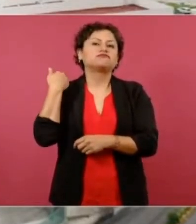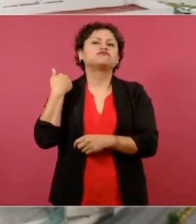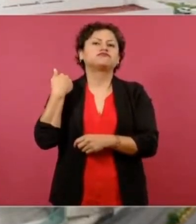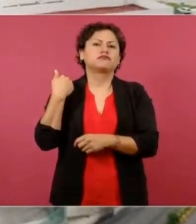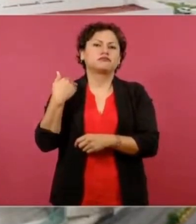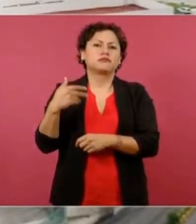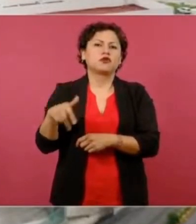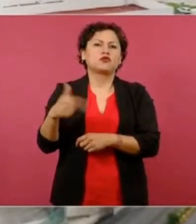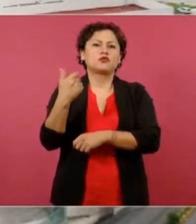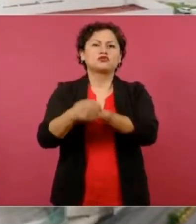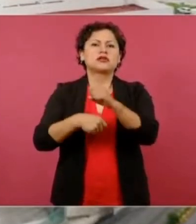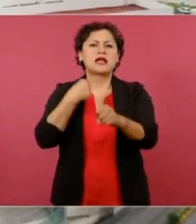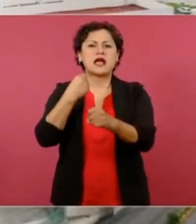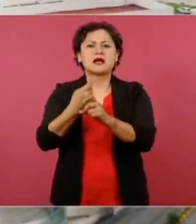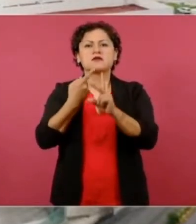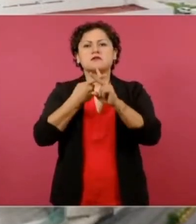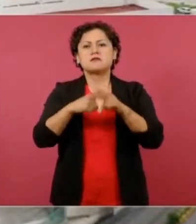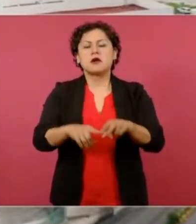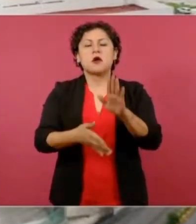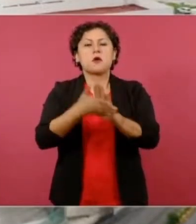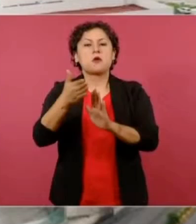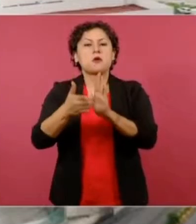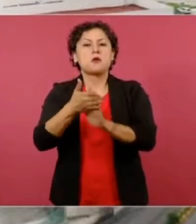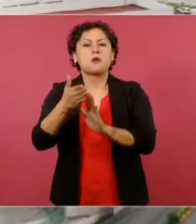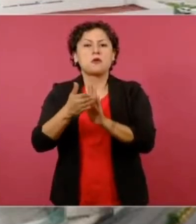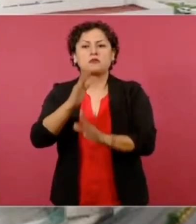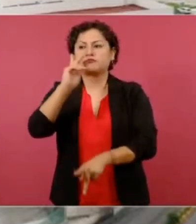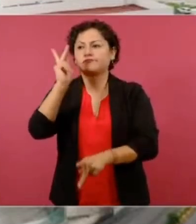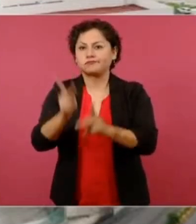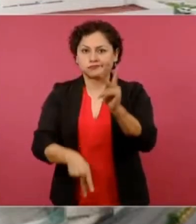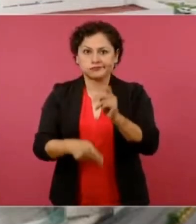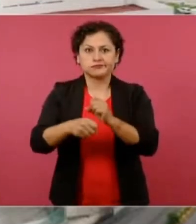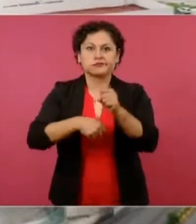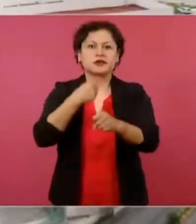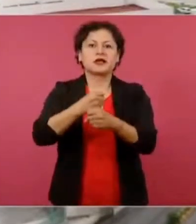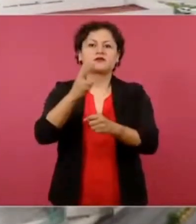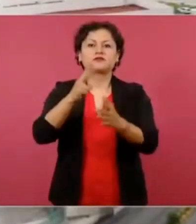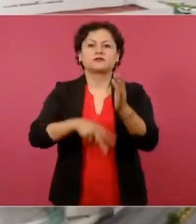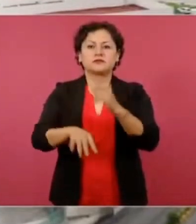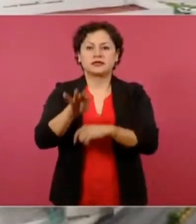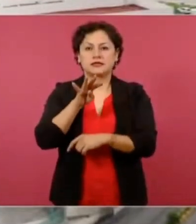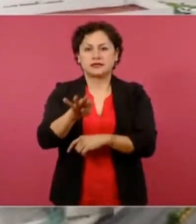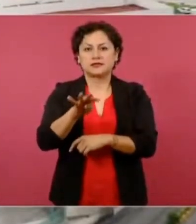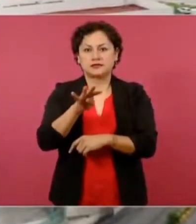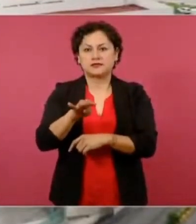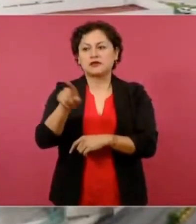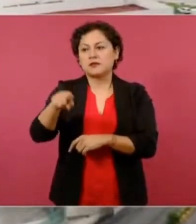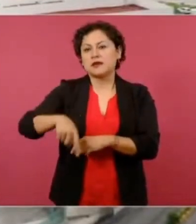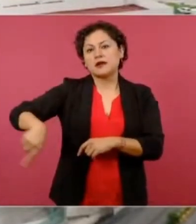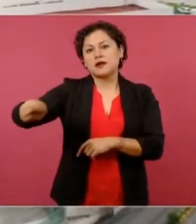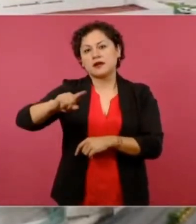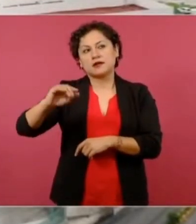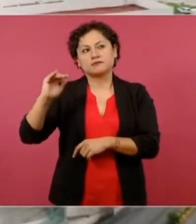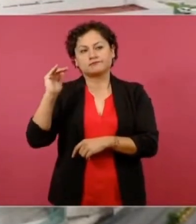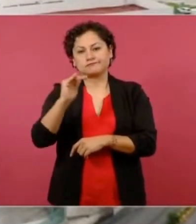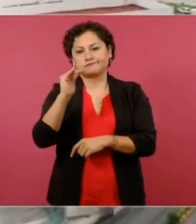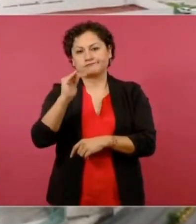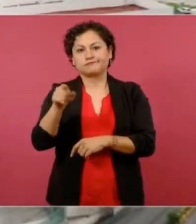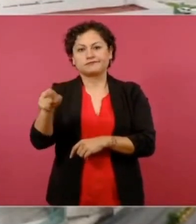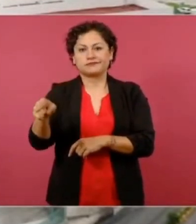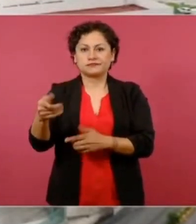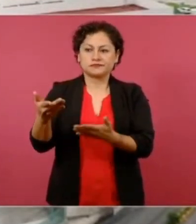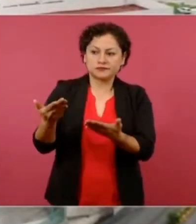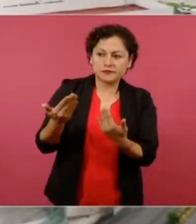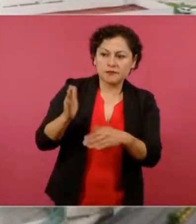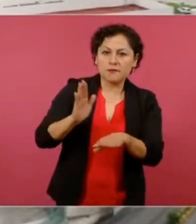se interrumpió la obra en 2019. Se había solicitado, como era muy común, incrementos de